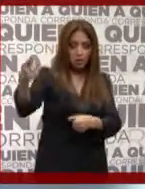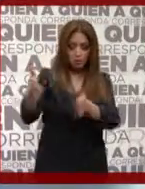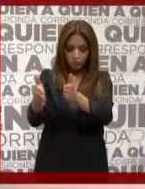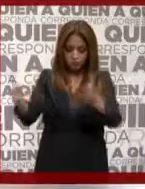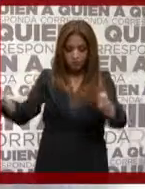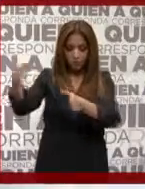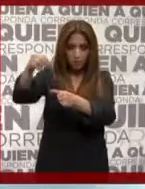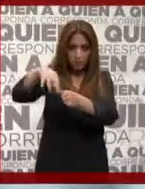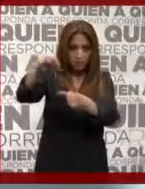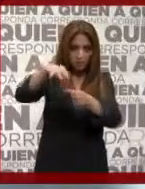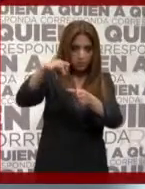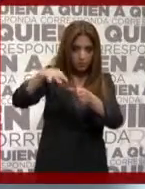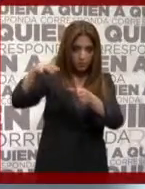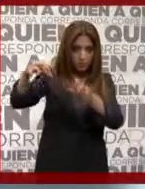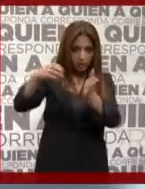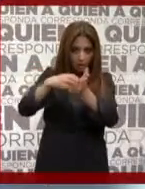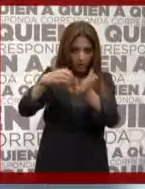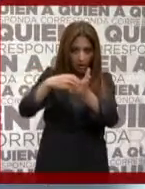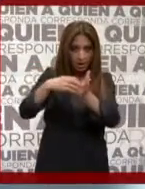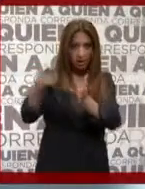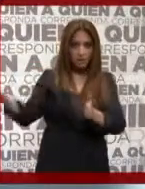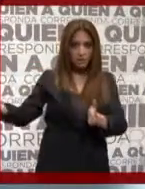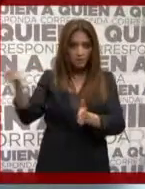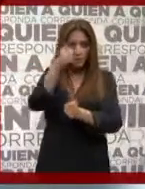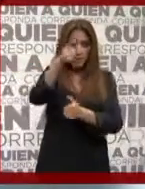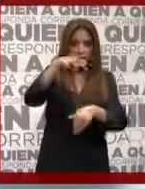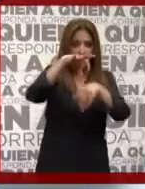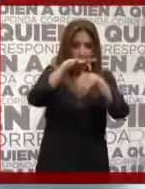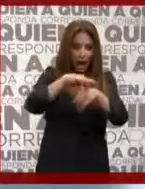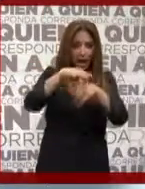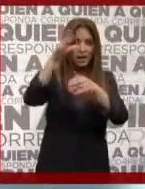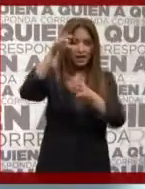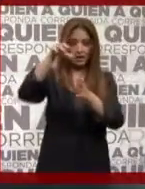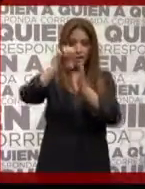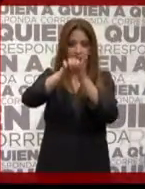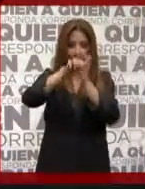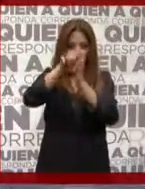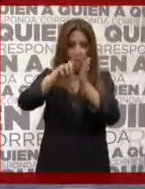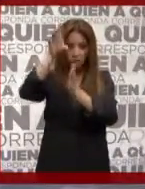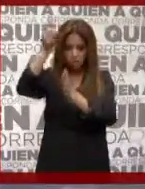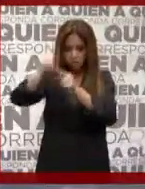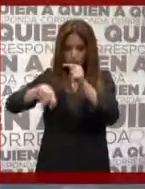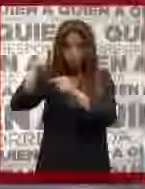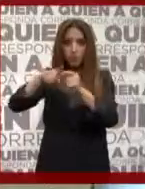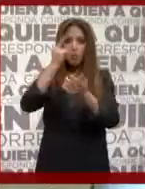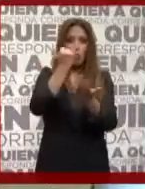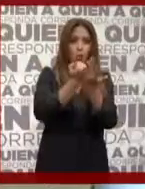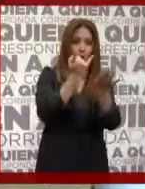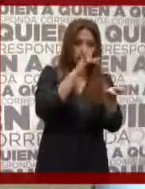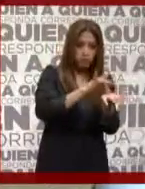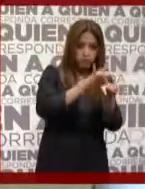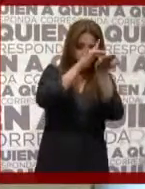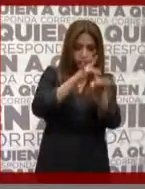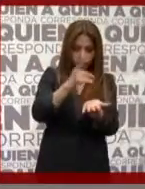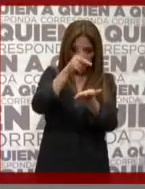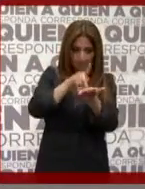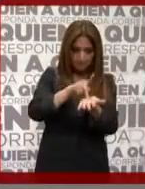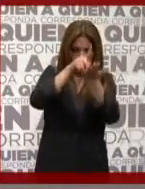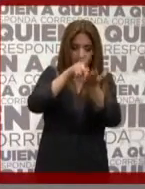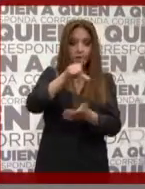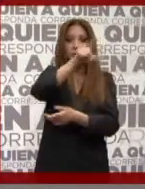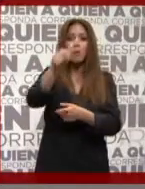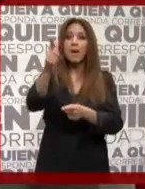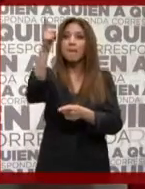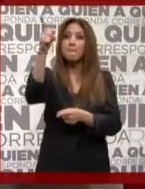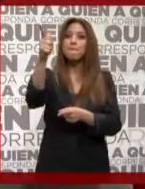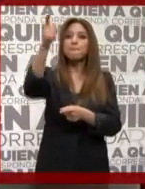que había en la caja y se llevan la rebanadora de carnes frías, la báscula. Señala que los asaltantes realizaron disparos, de los cuales uno